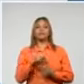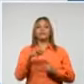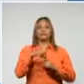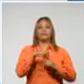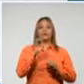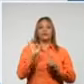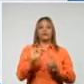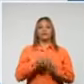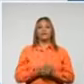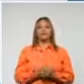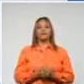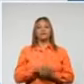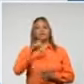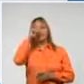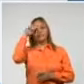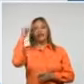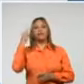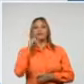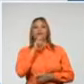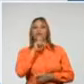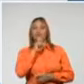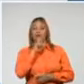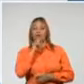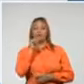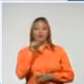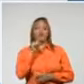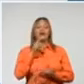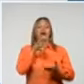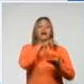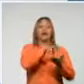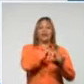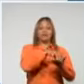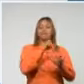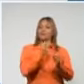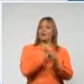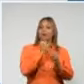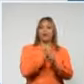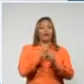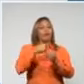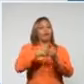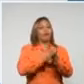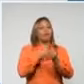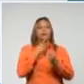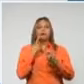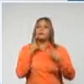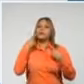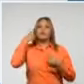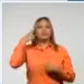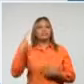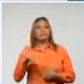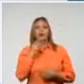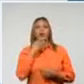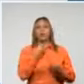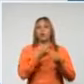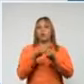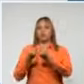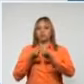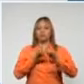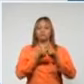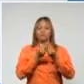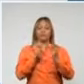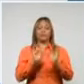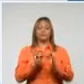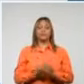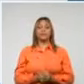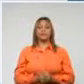de San Antonio de los Baños, en el cual se trabaja, pero aún no se tiene la fuente de infección.